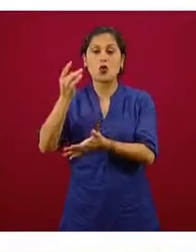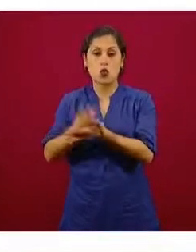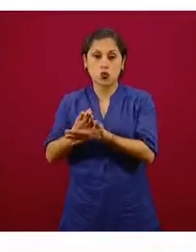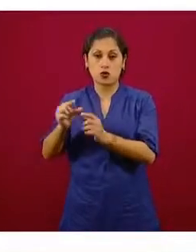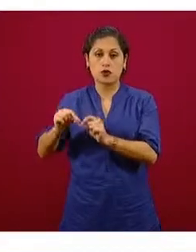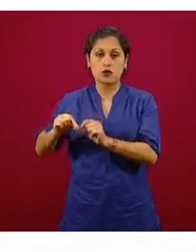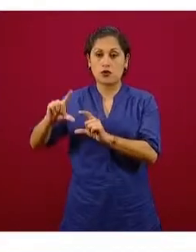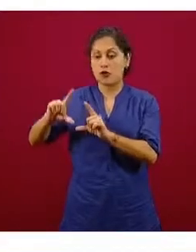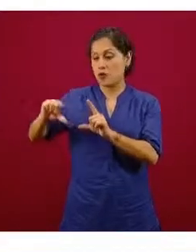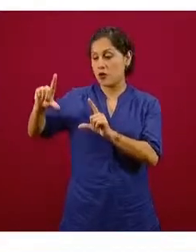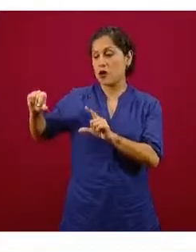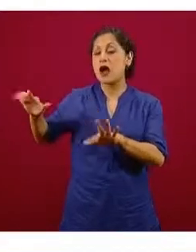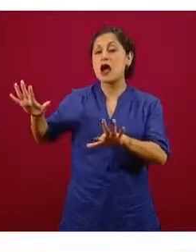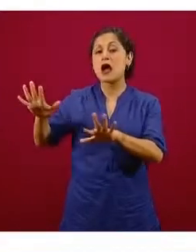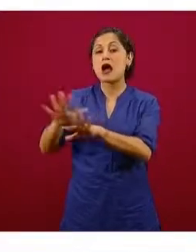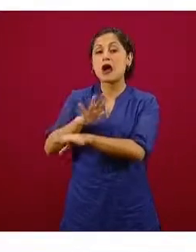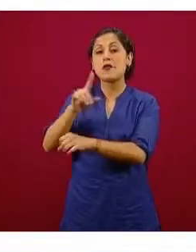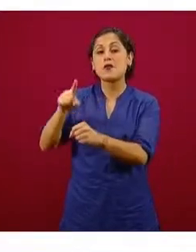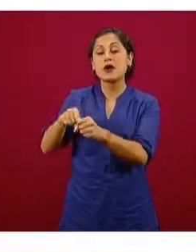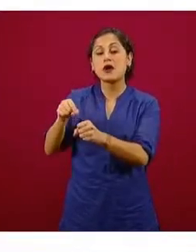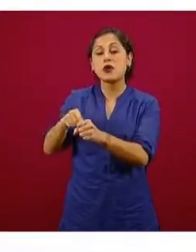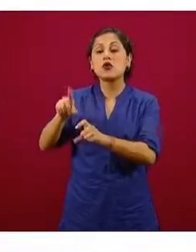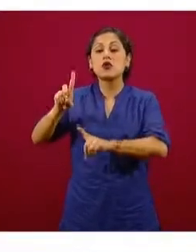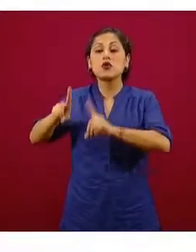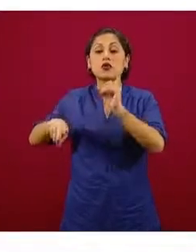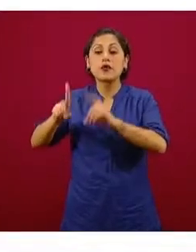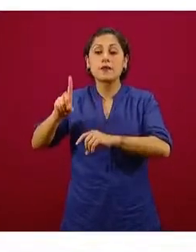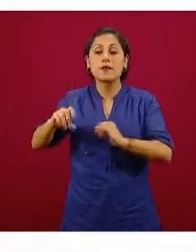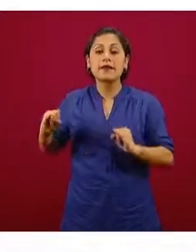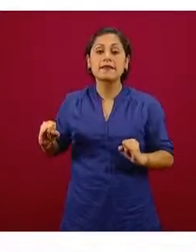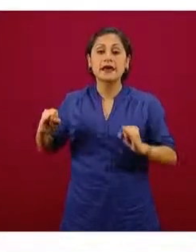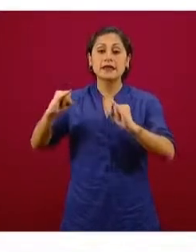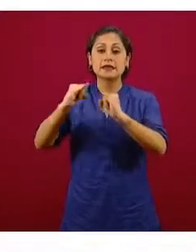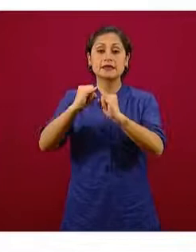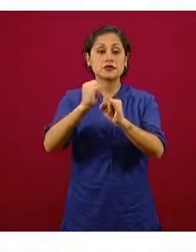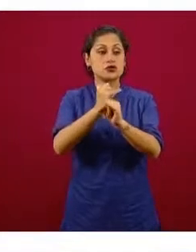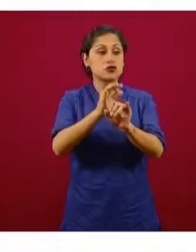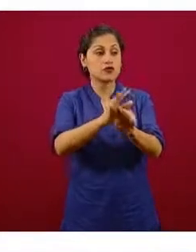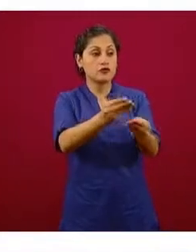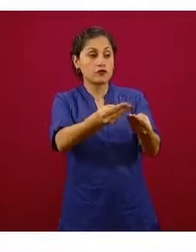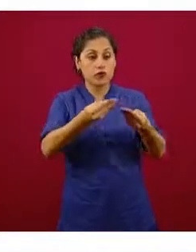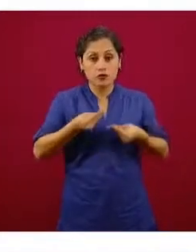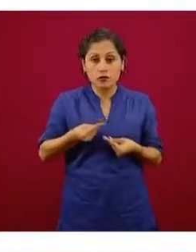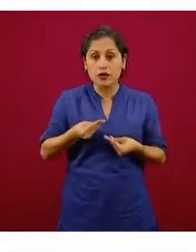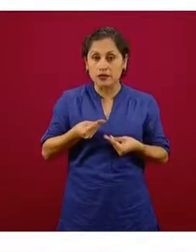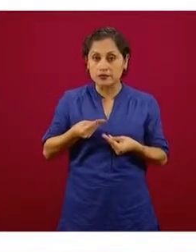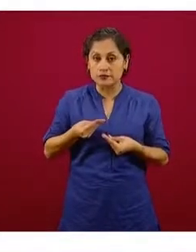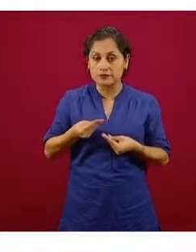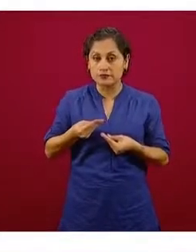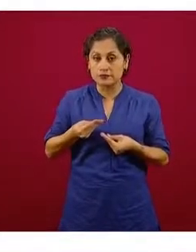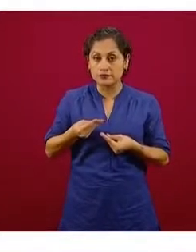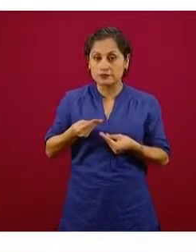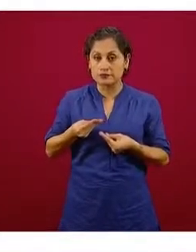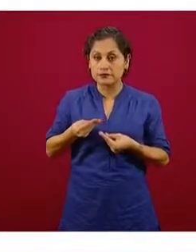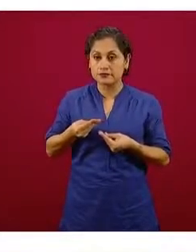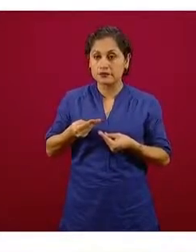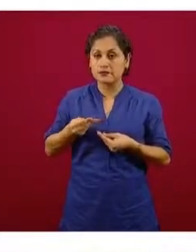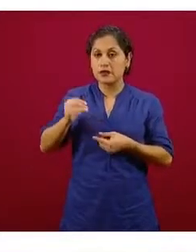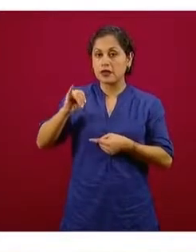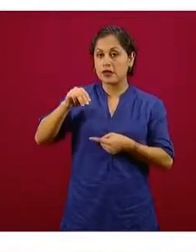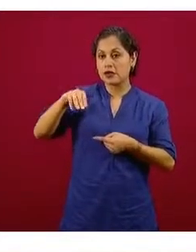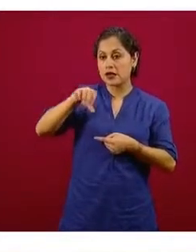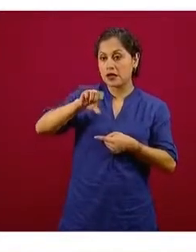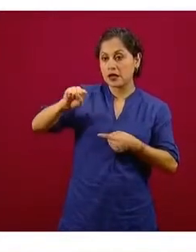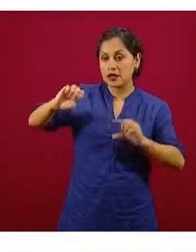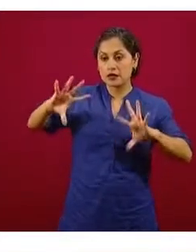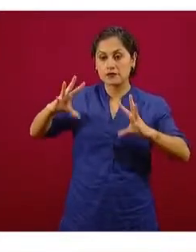ver también distribuidas por institución notificante y donde ocurrió la defunción. El IMSS